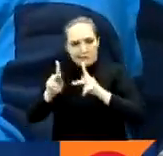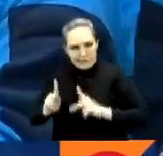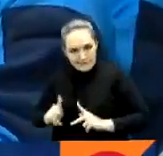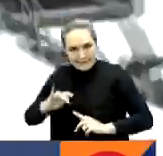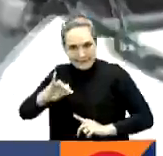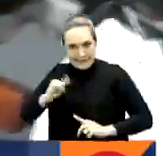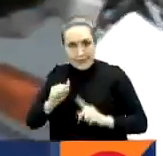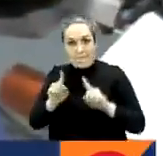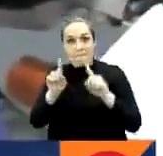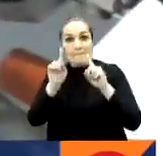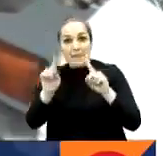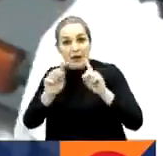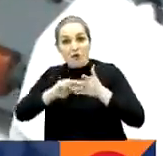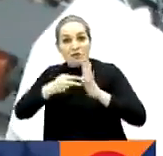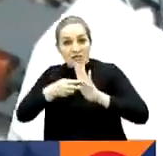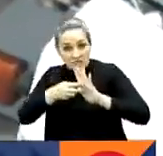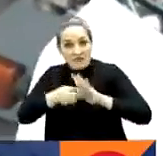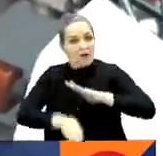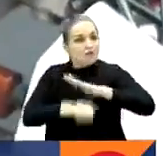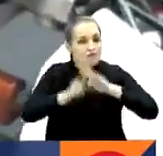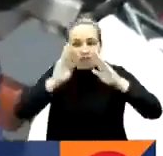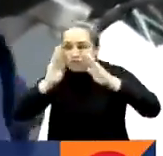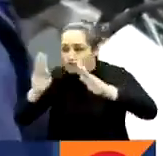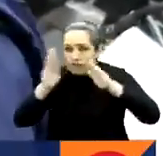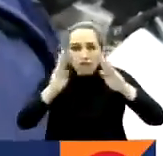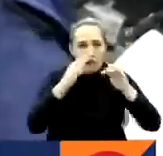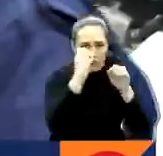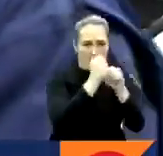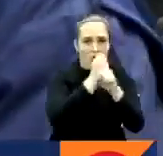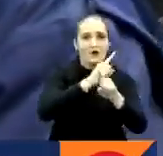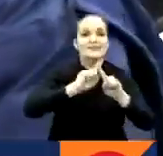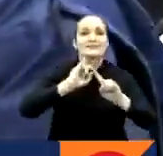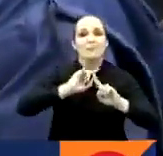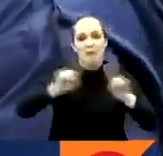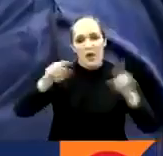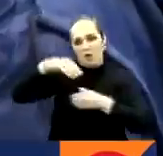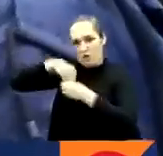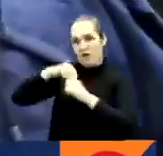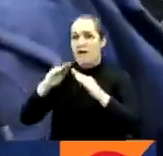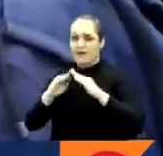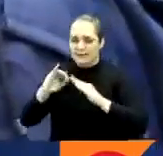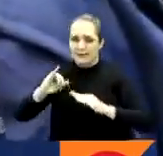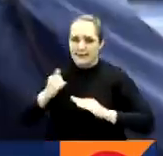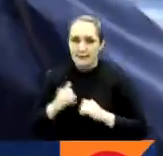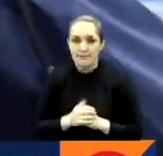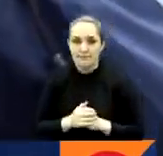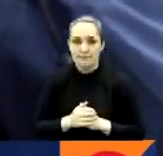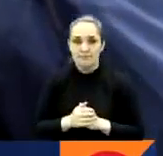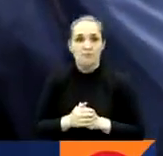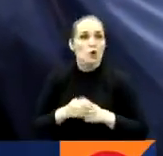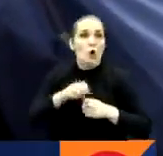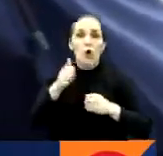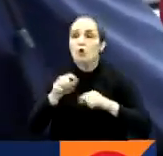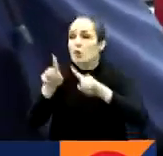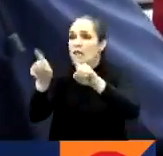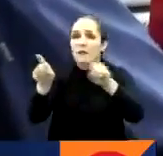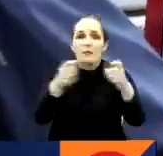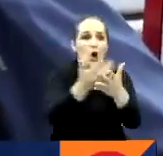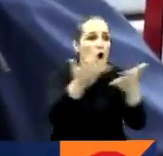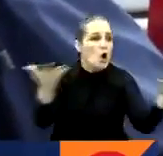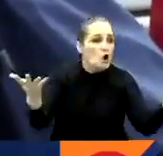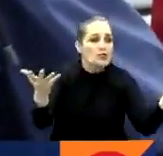pero que aparecerá, que permanecerá al pendiente de los asuntos de la capital. Para los demás temas y para que todo siga su